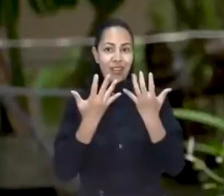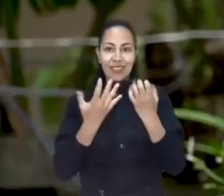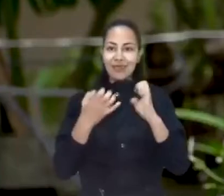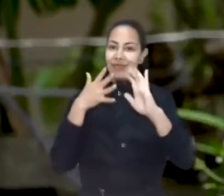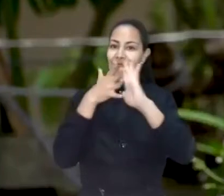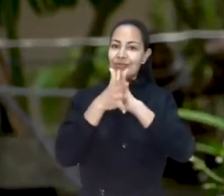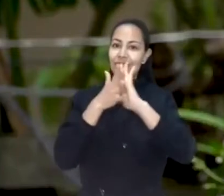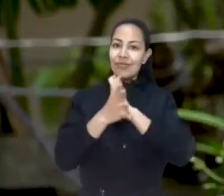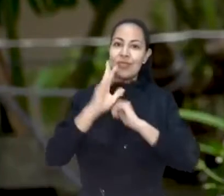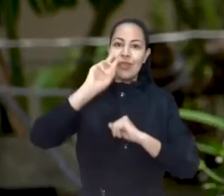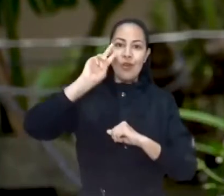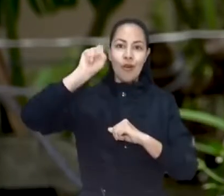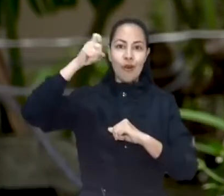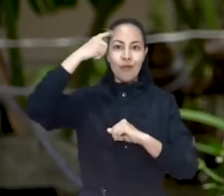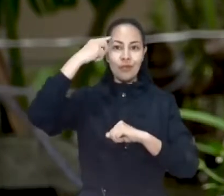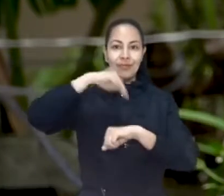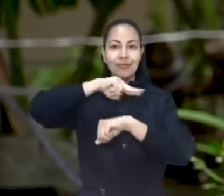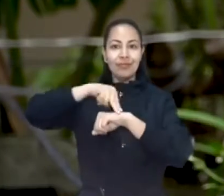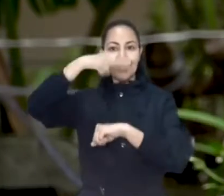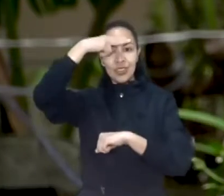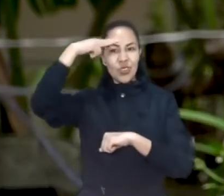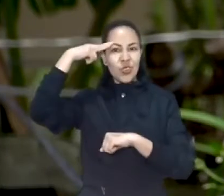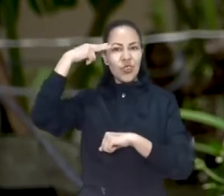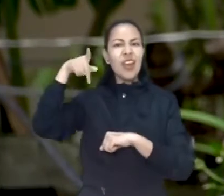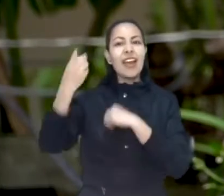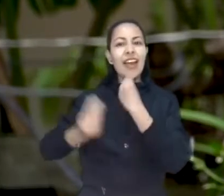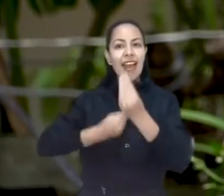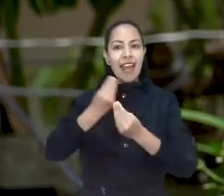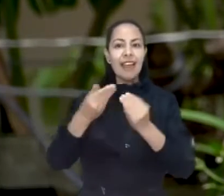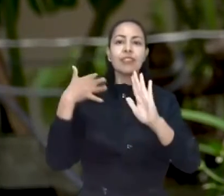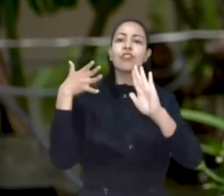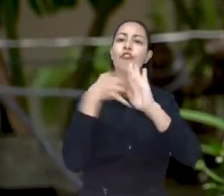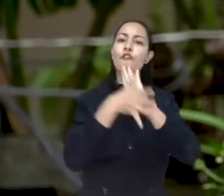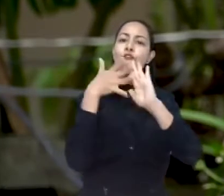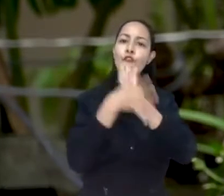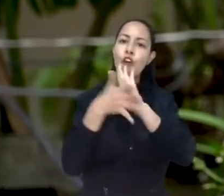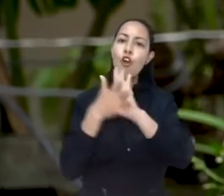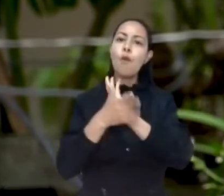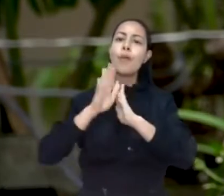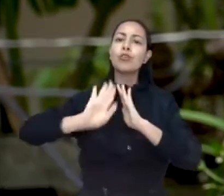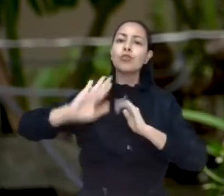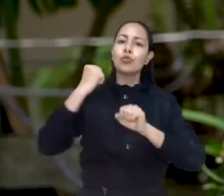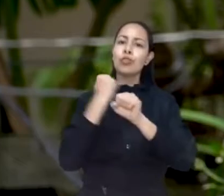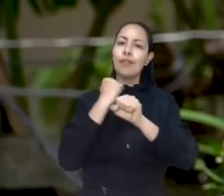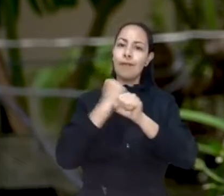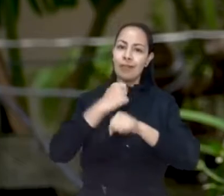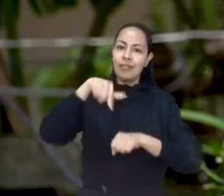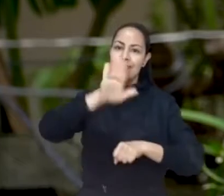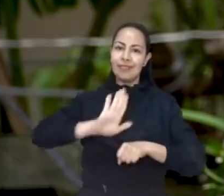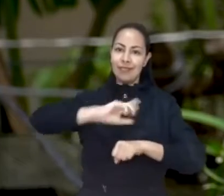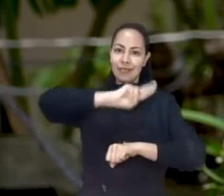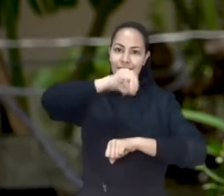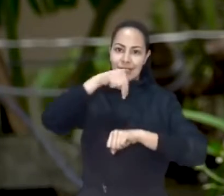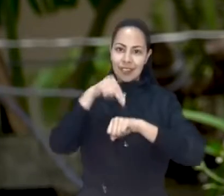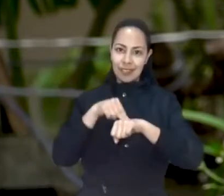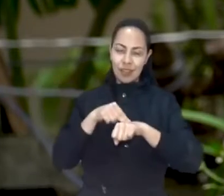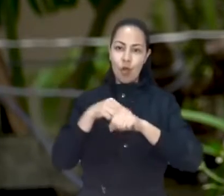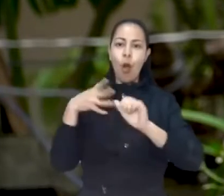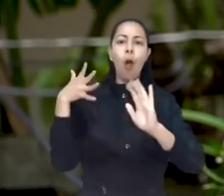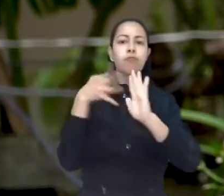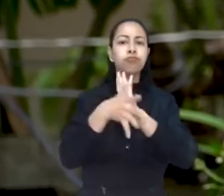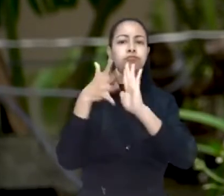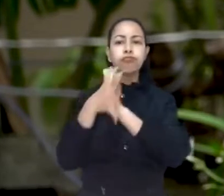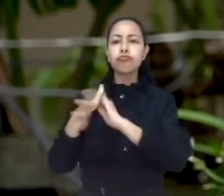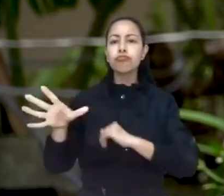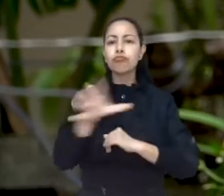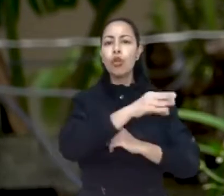Hoy queremos contarles que el gobernador de Nariño, John Rojas, realizará la rendición pública de cuentas del departamento de Nariño, en donde